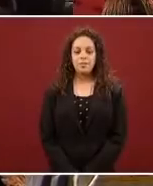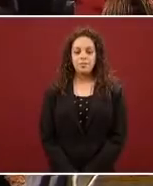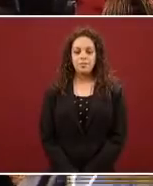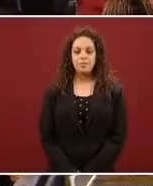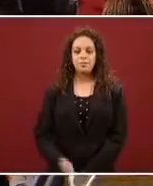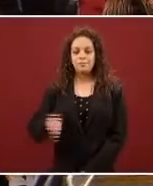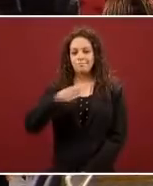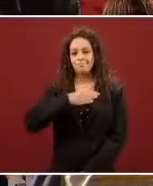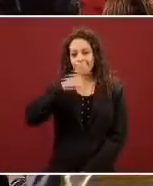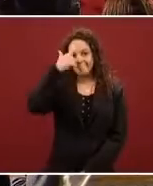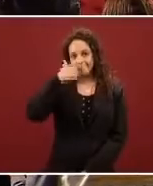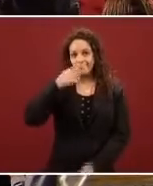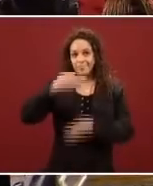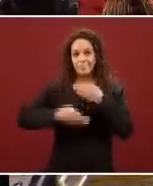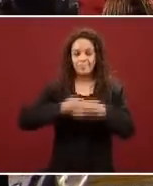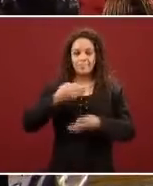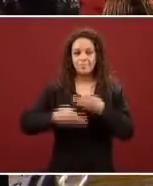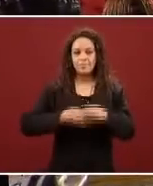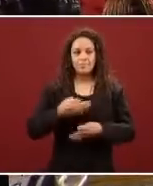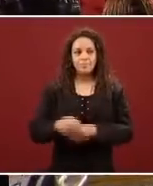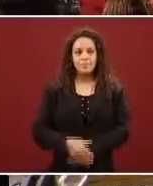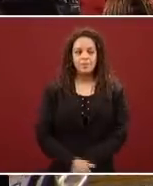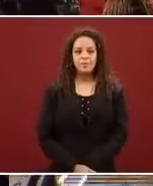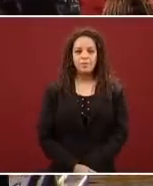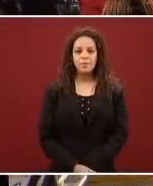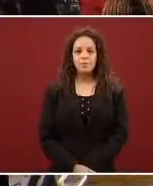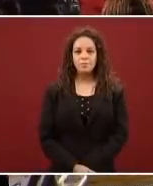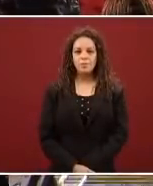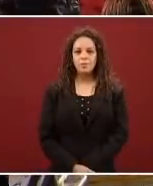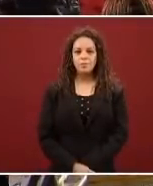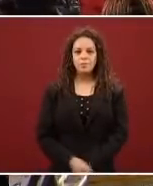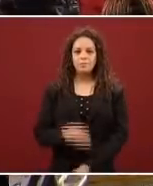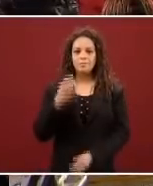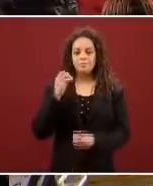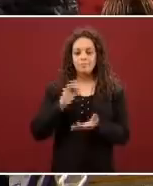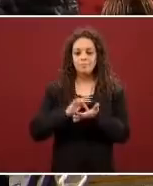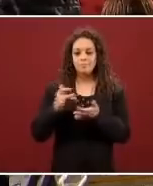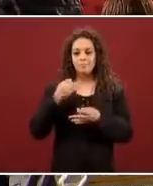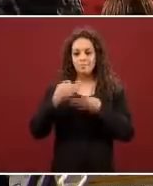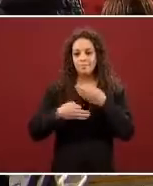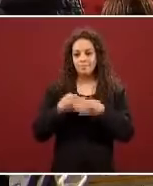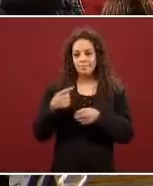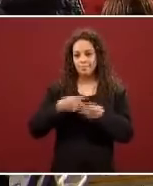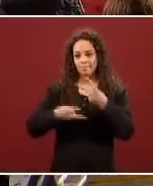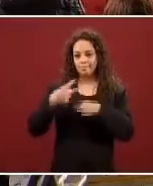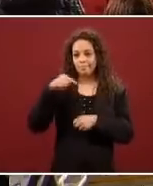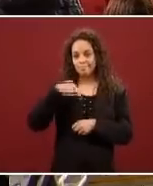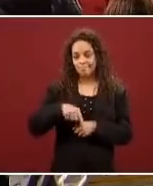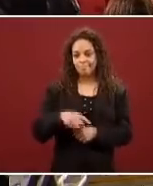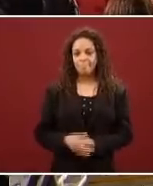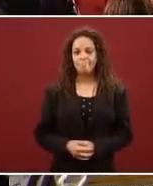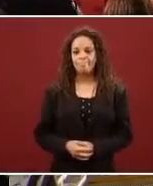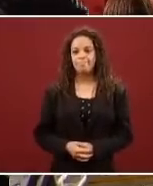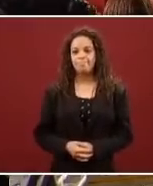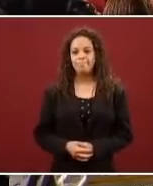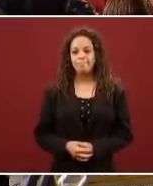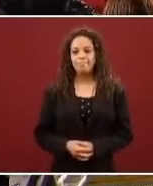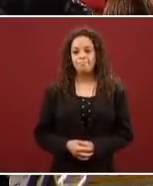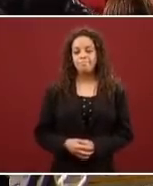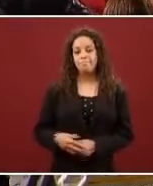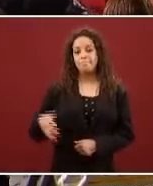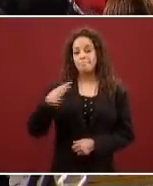Muy buenas noches a todas y todos. Gracias nuevamente por acompañarnos y permitirnos a través de sus cadenas y